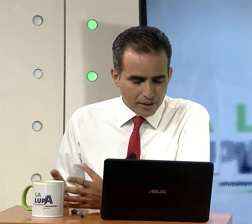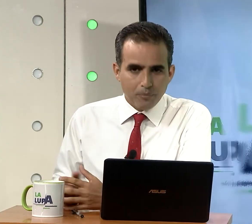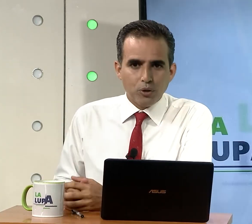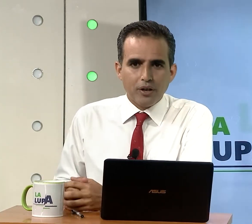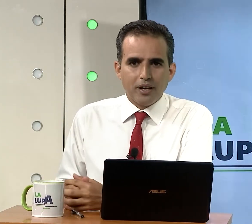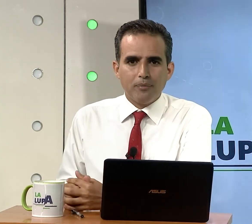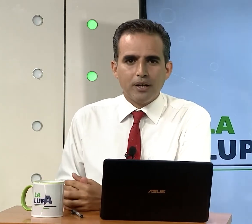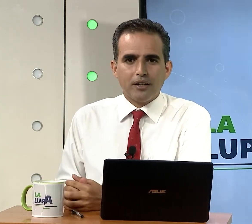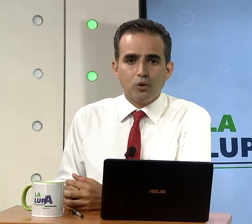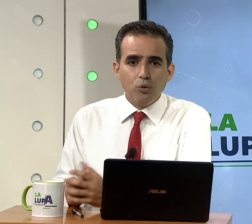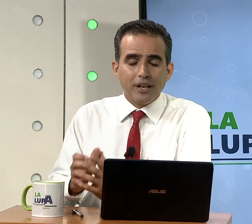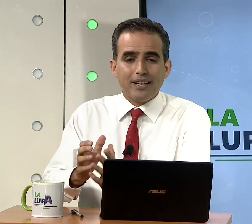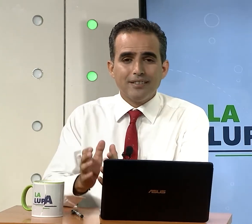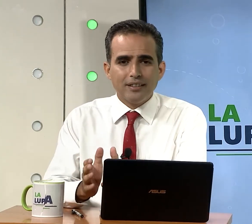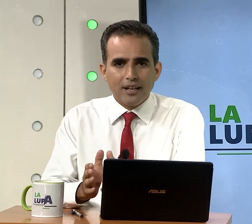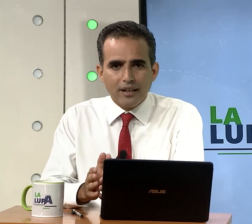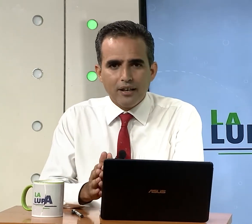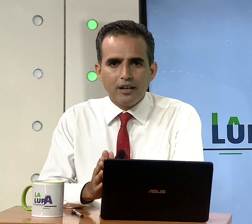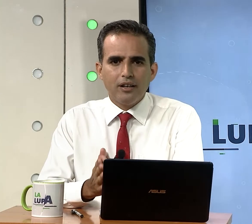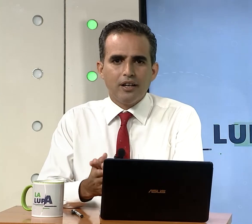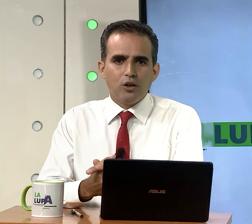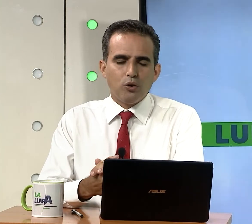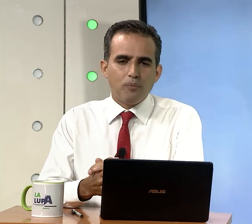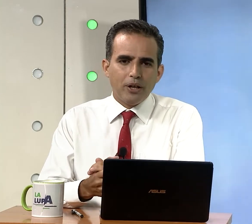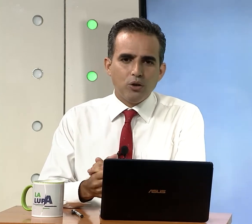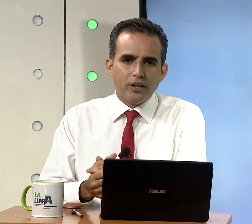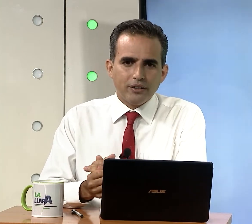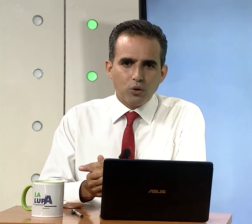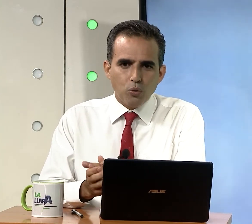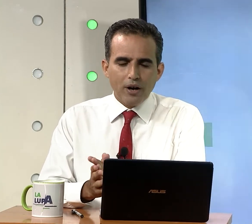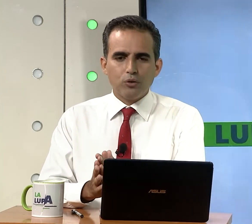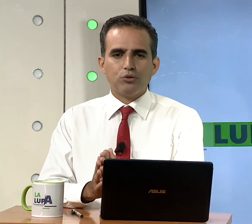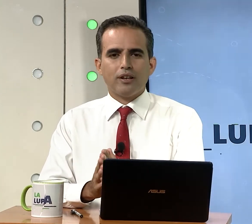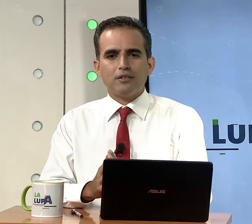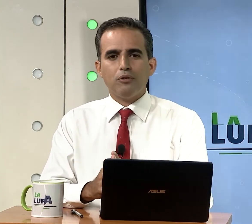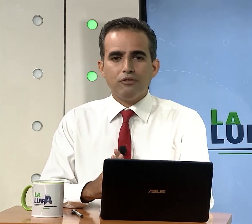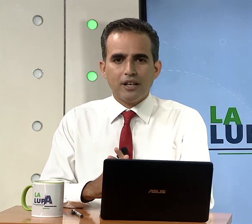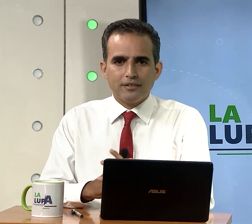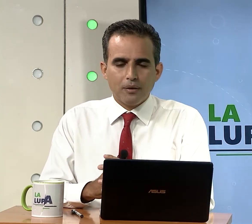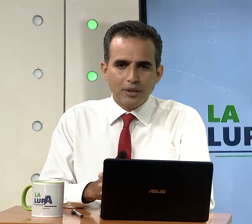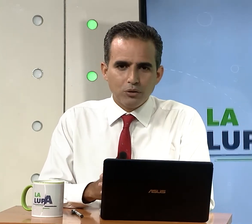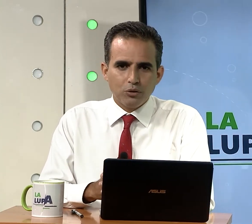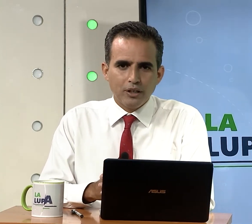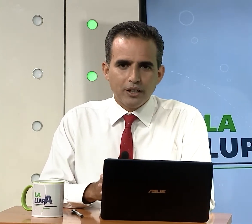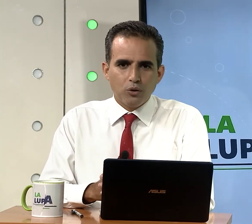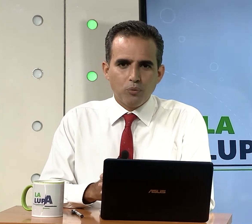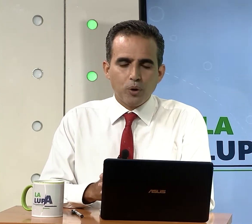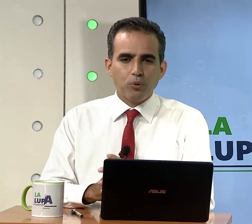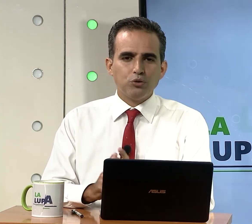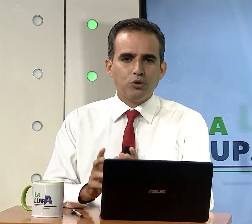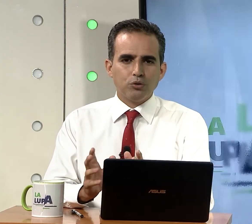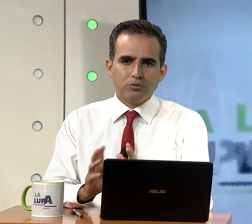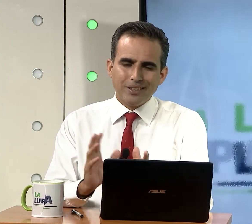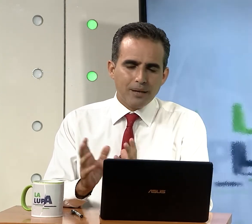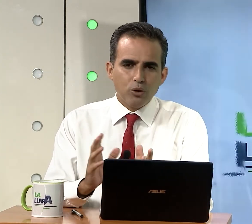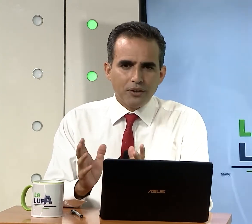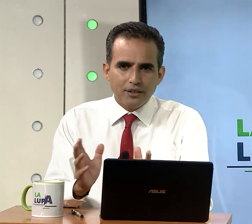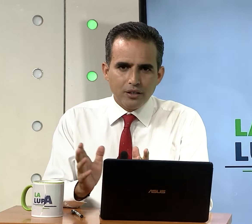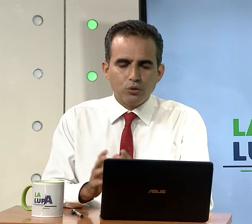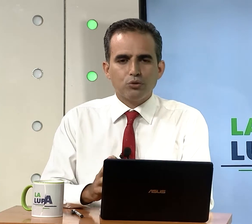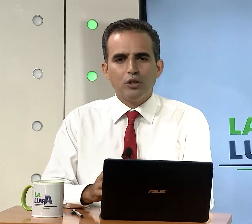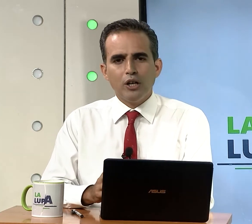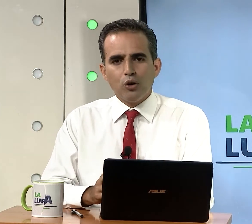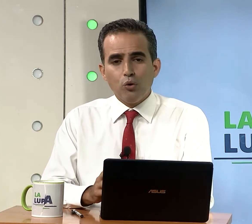estrategia de cambio de régimen en Cuba, y en esa estrategia los medios anticubanos reciben financiamiento con propósitos, digamos